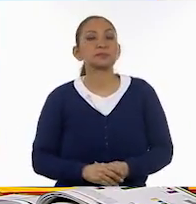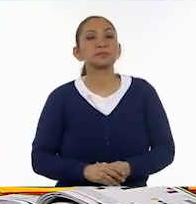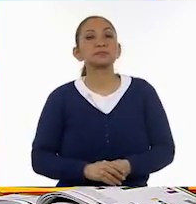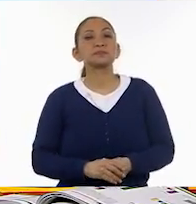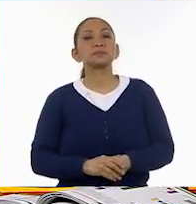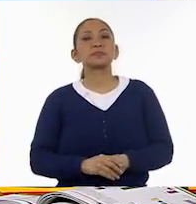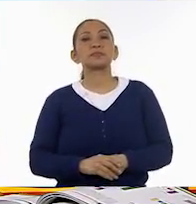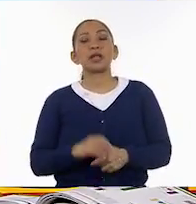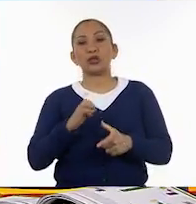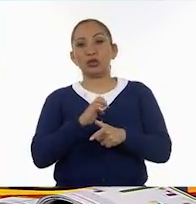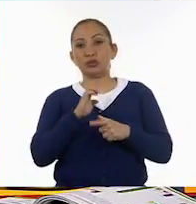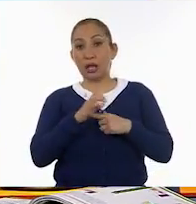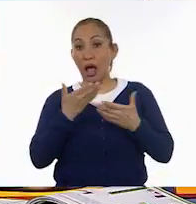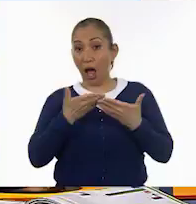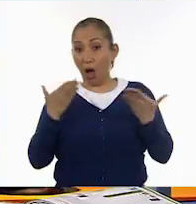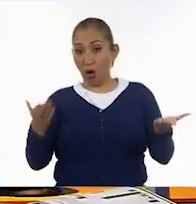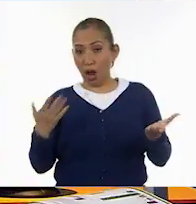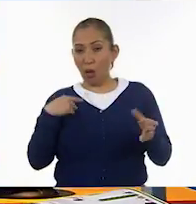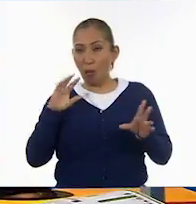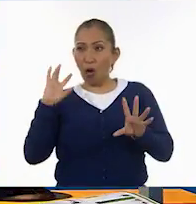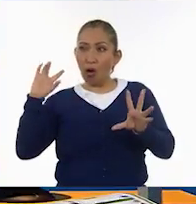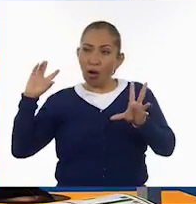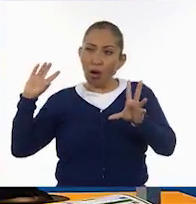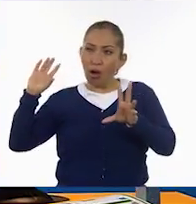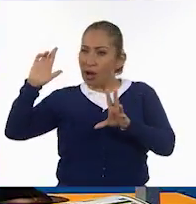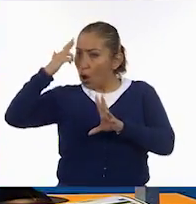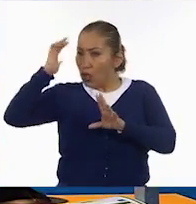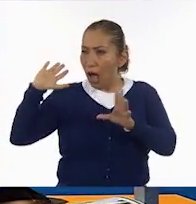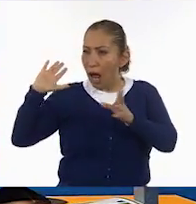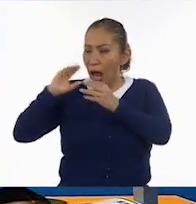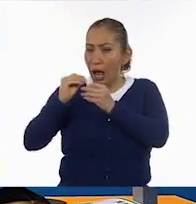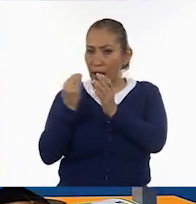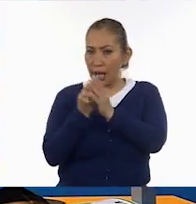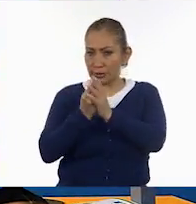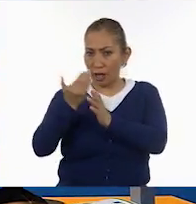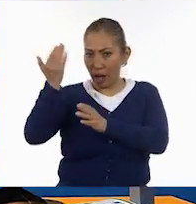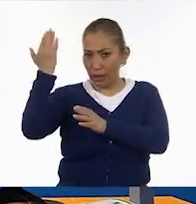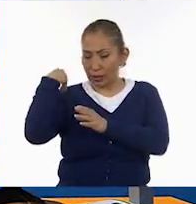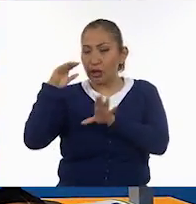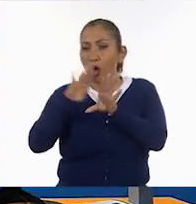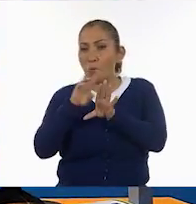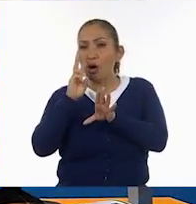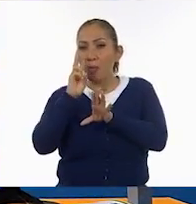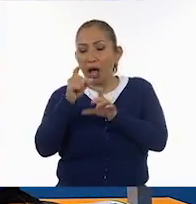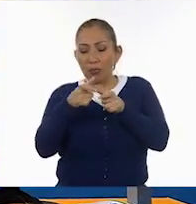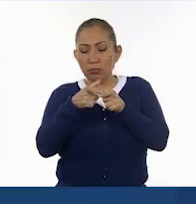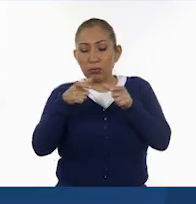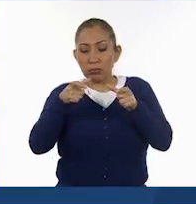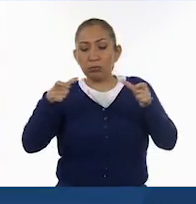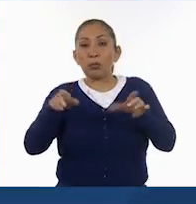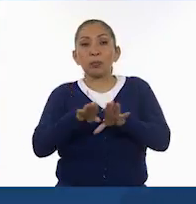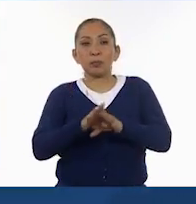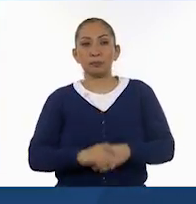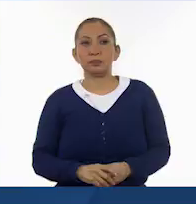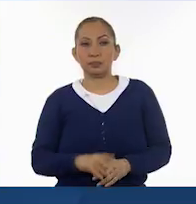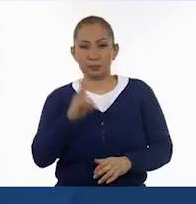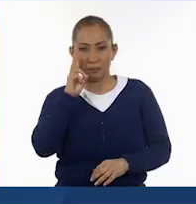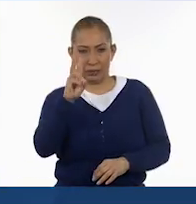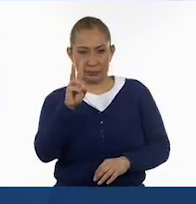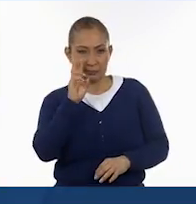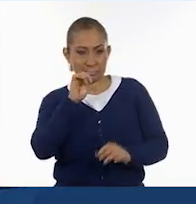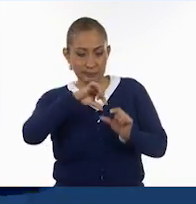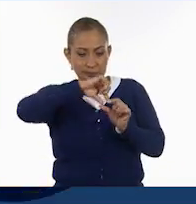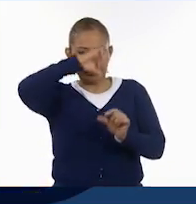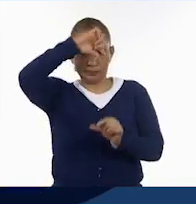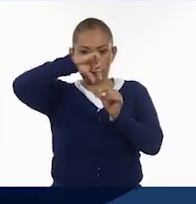Entonces, vamos ahora, María, a hacer un breve repaso de la clase anterior, donde vamos a ver precisamente cómo se dio este crecimiento. Y vamos a ver